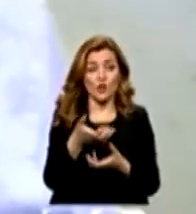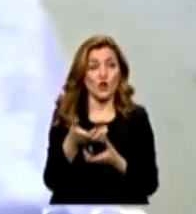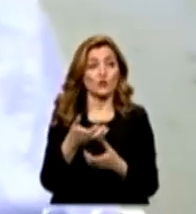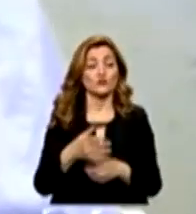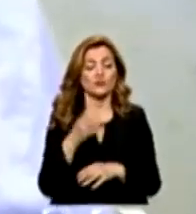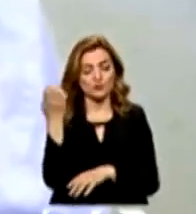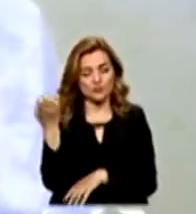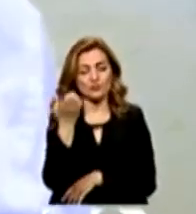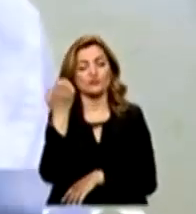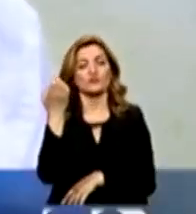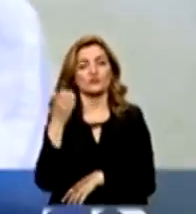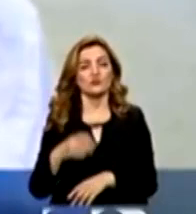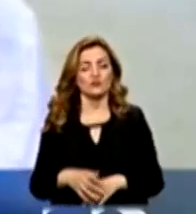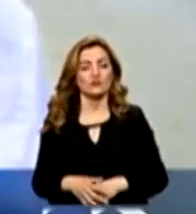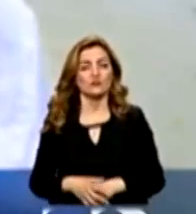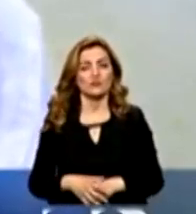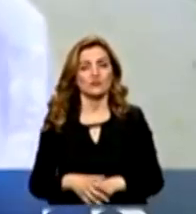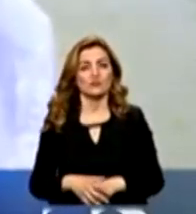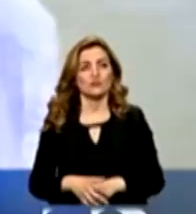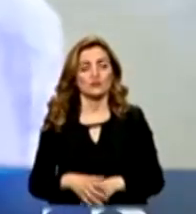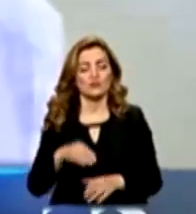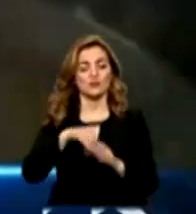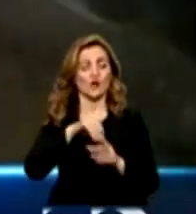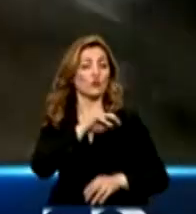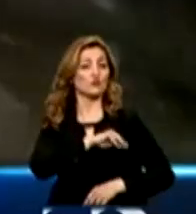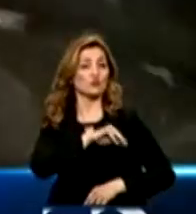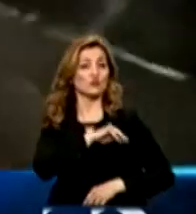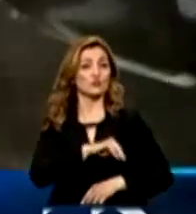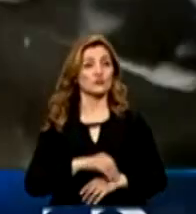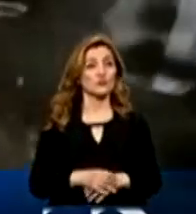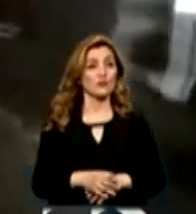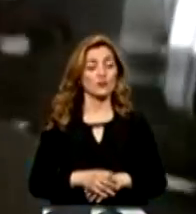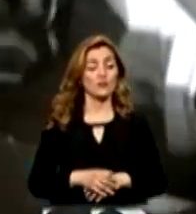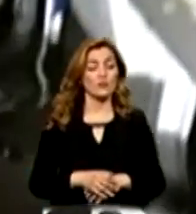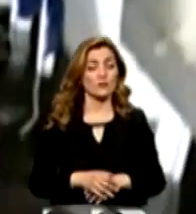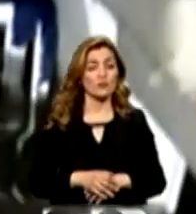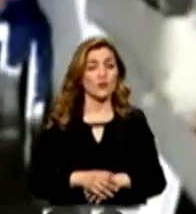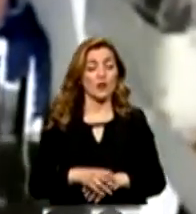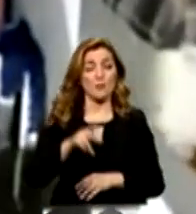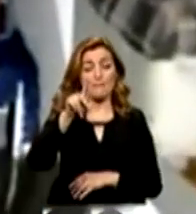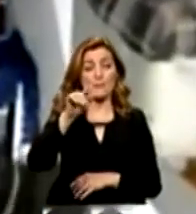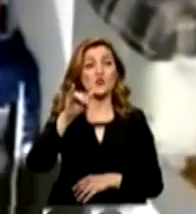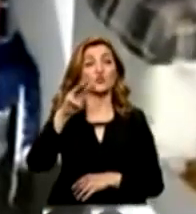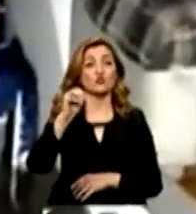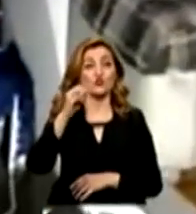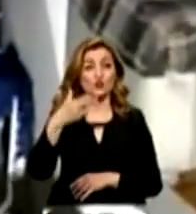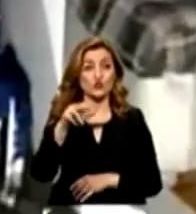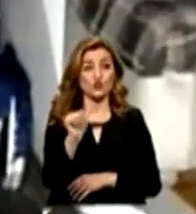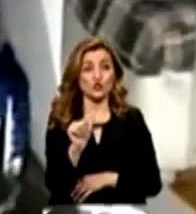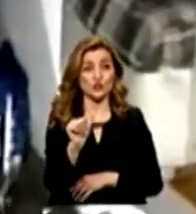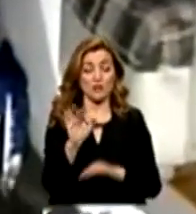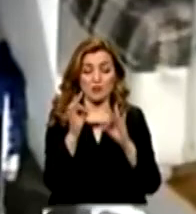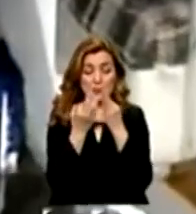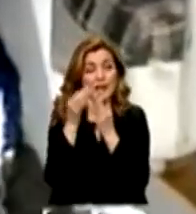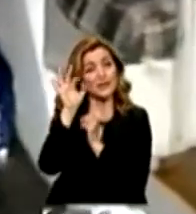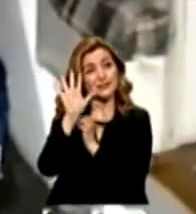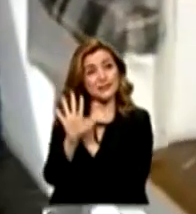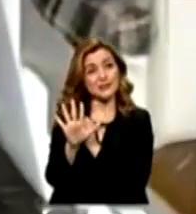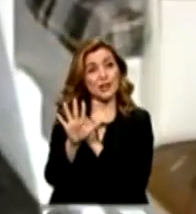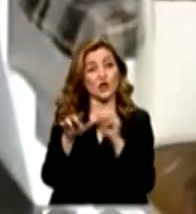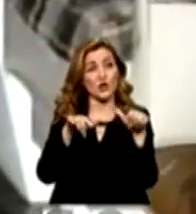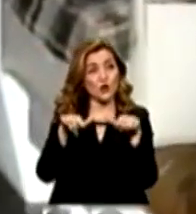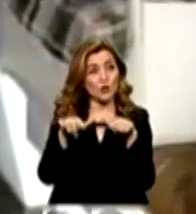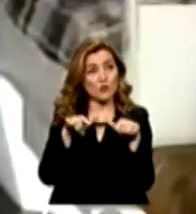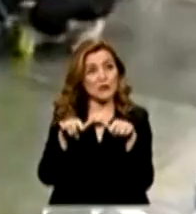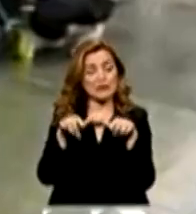de emergencias que también tenemos dentro de la municipalidad. En la cabecera parroquial de Pimocha, 5 familias del sector Las Palmas también